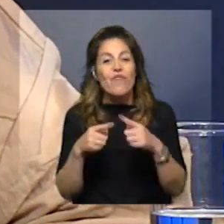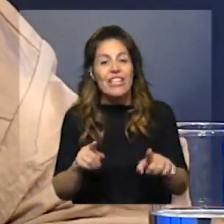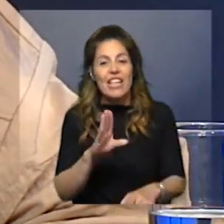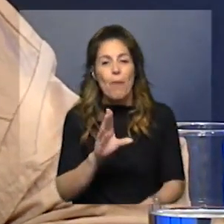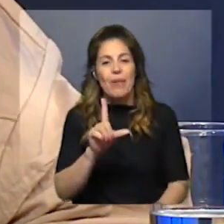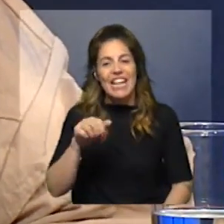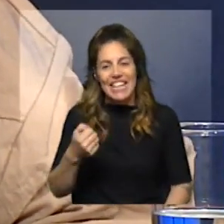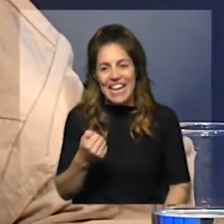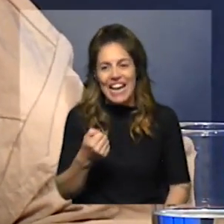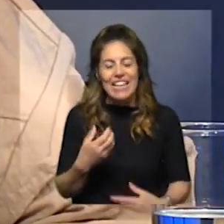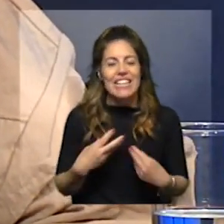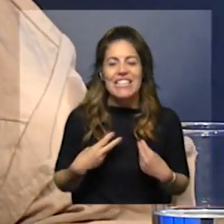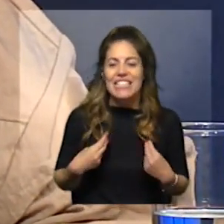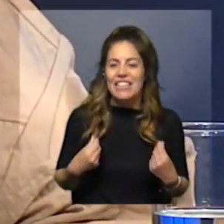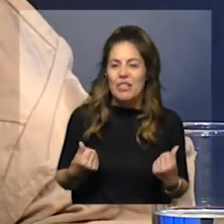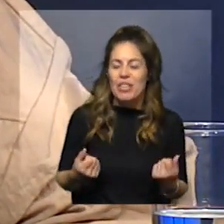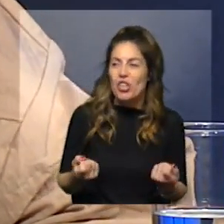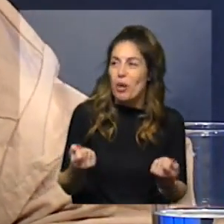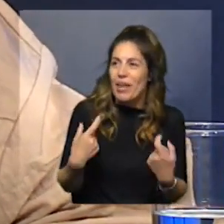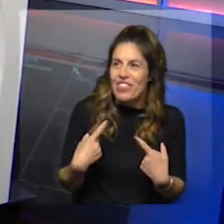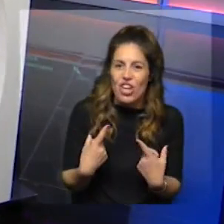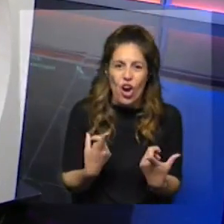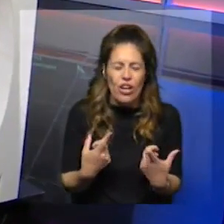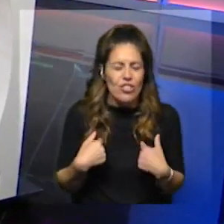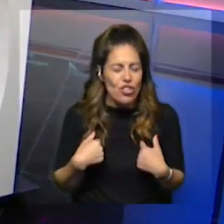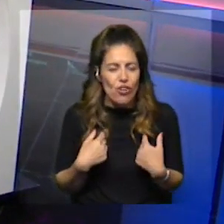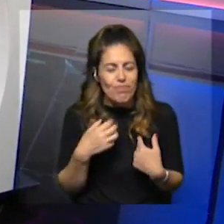ese sentimiento que me dio este género y que dije, vos,